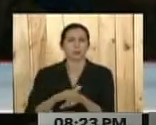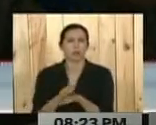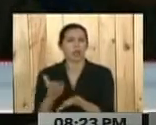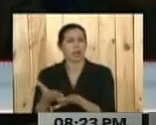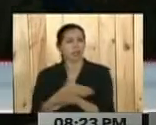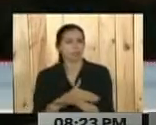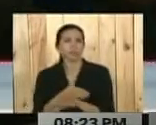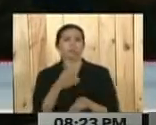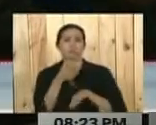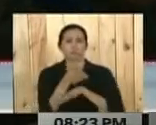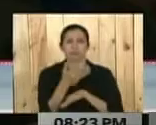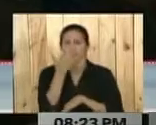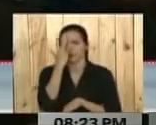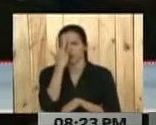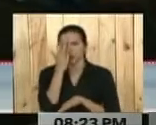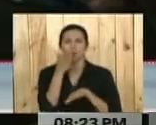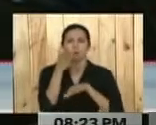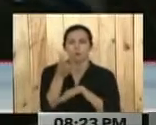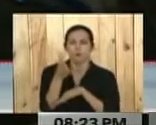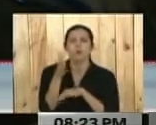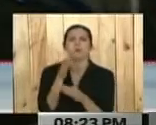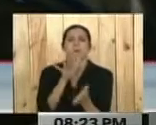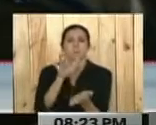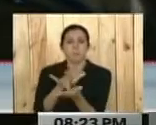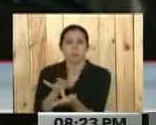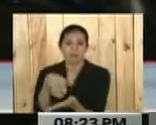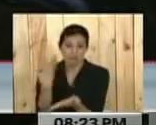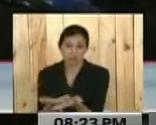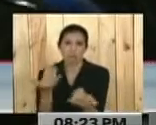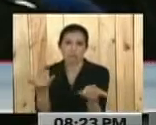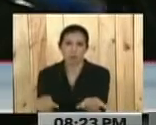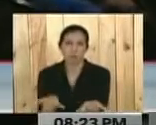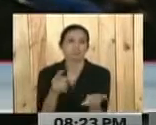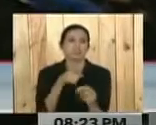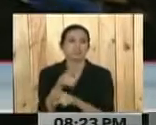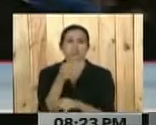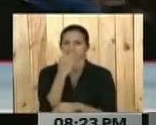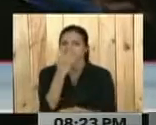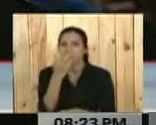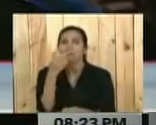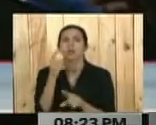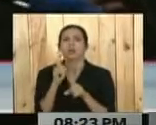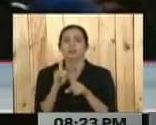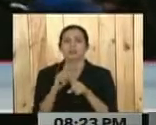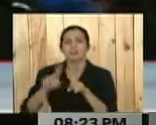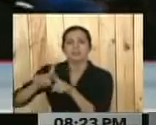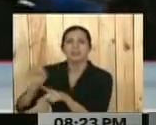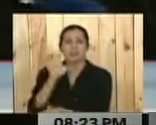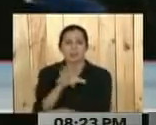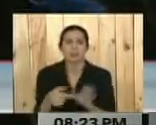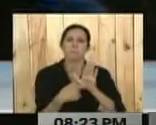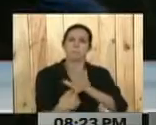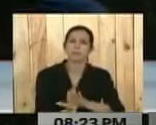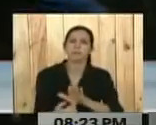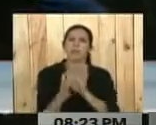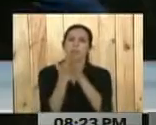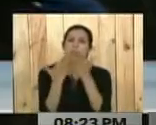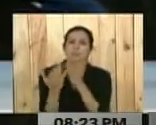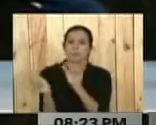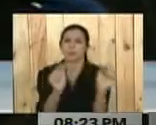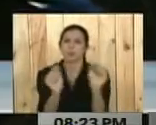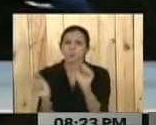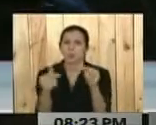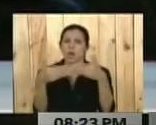desde febrero hasta este mes distintos estados del país, presentando libros, dando debates, haciendo homenajes a